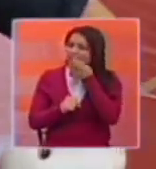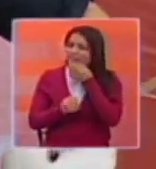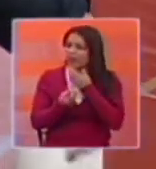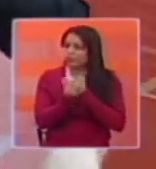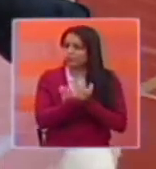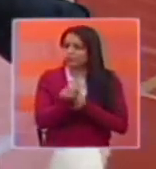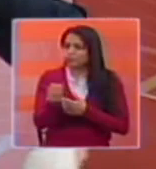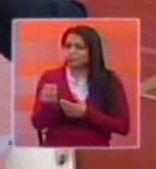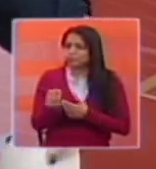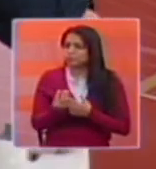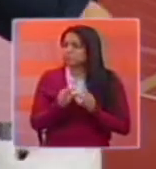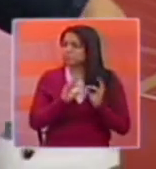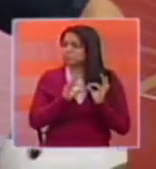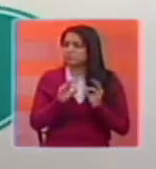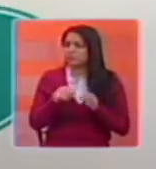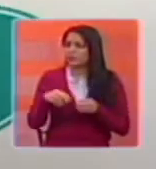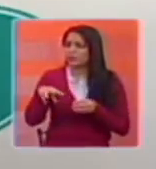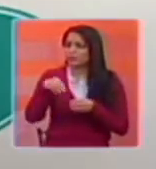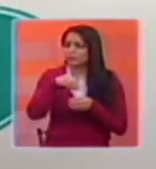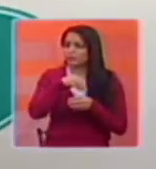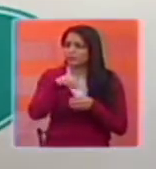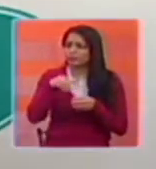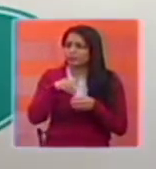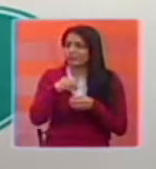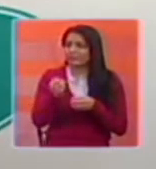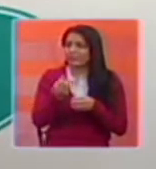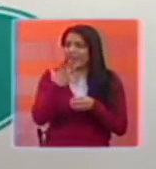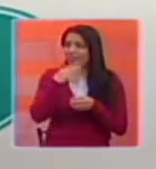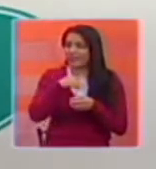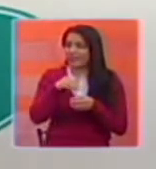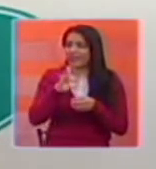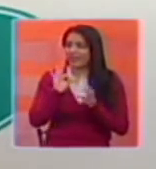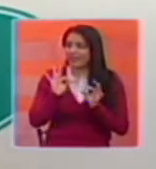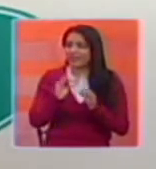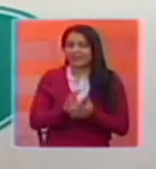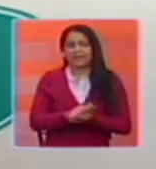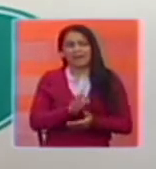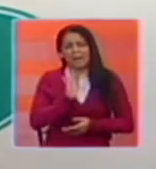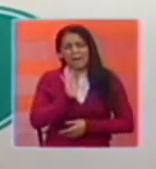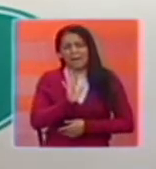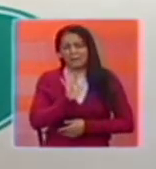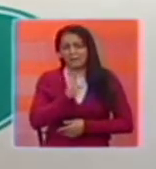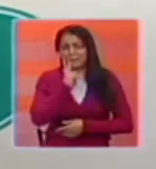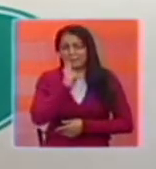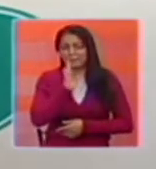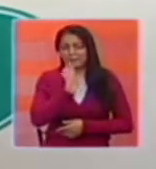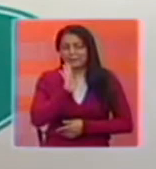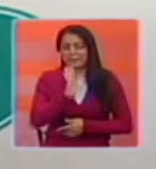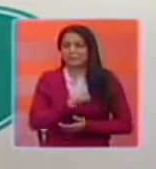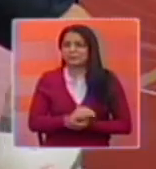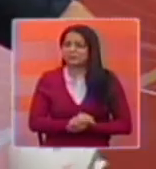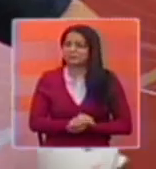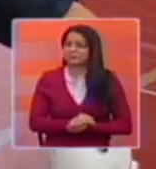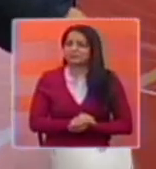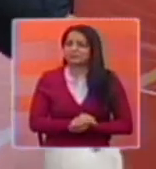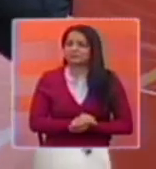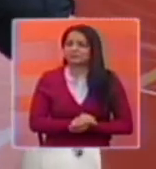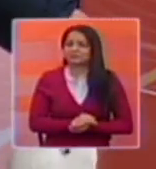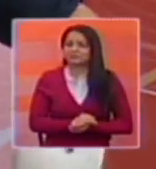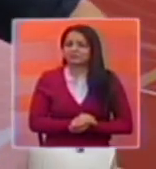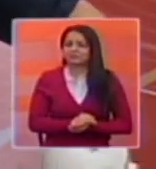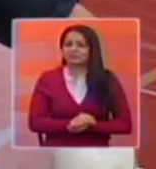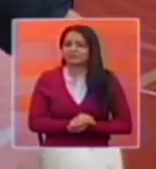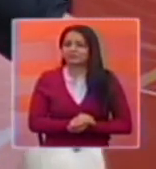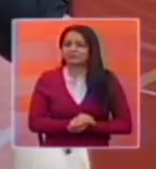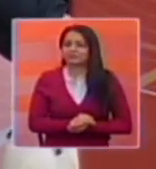una crema arriba. Ay, ay, ay. Ya va a ver cómo quedan, ya. ¿Oyó, Nilo?